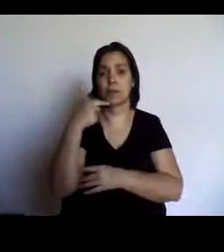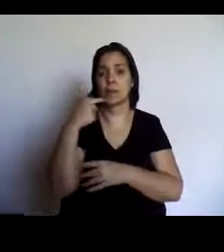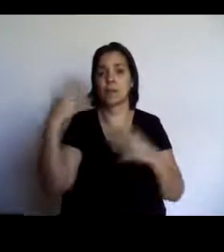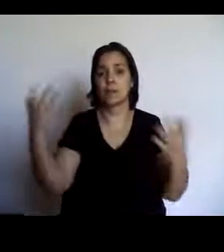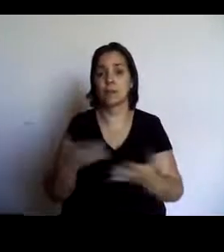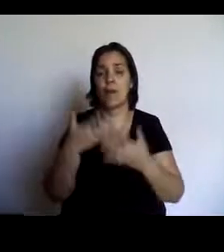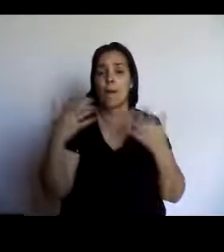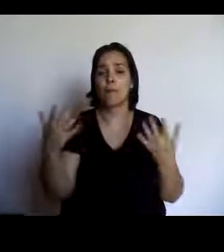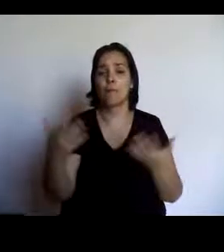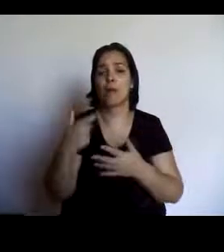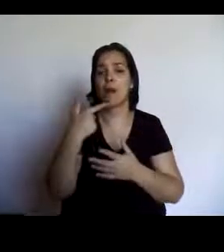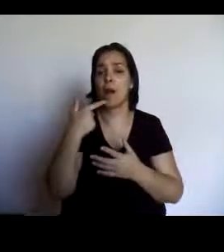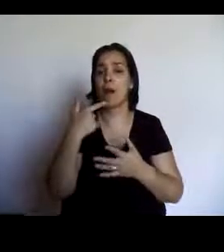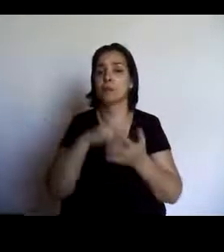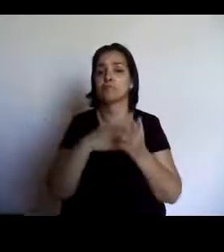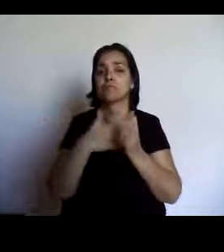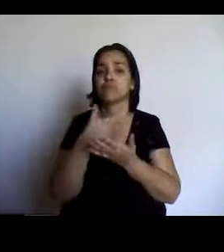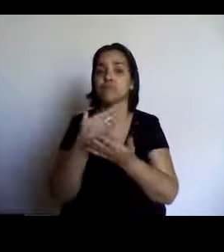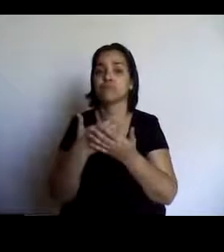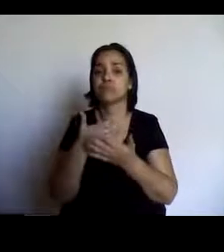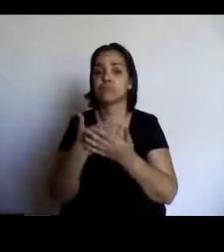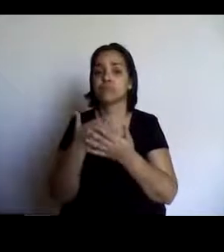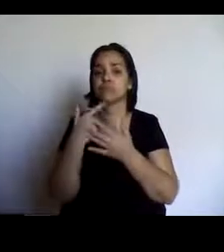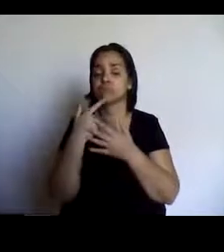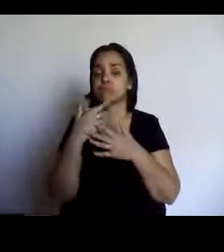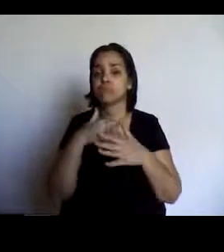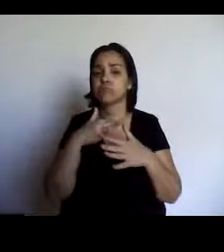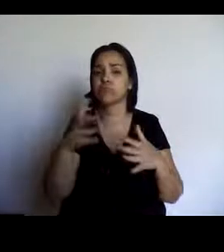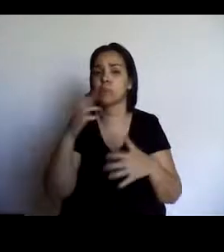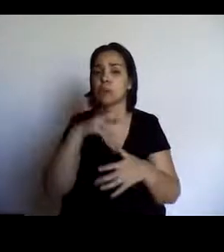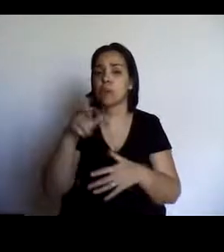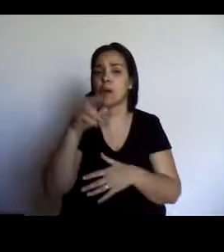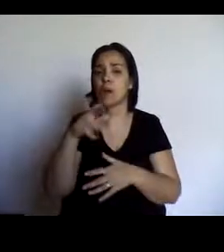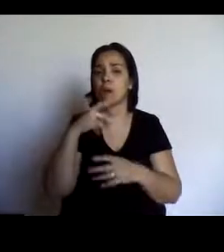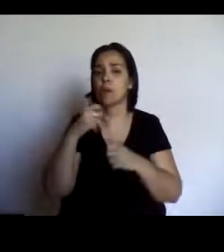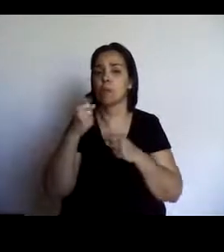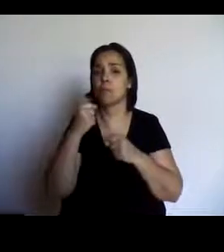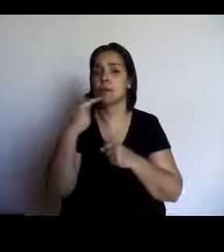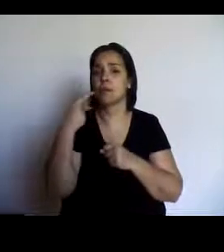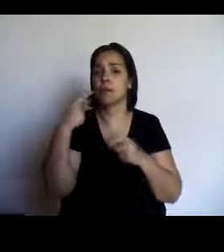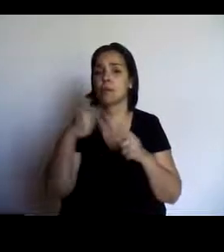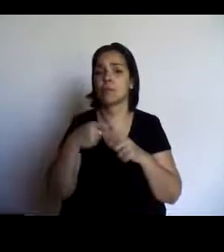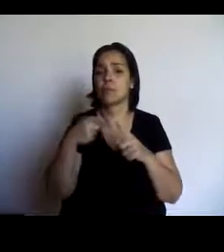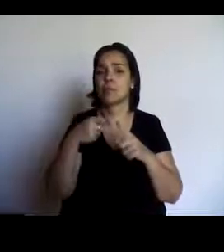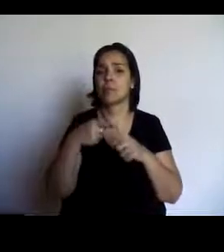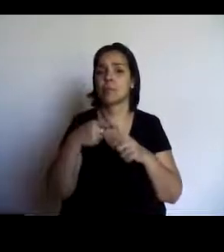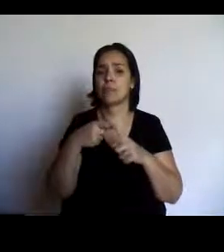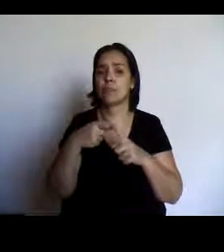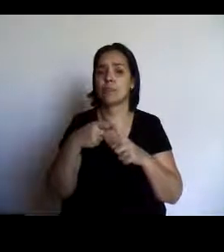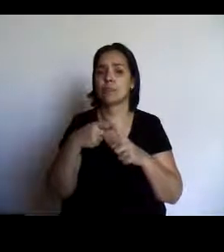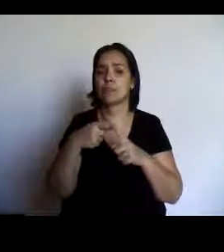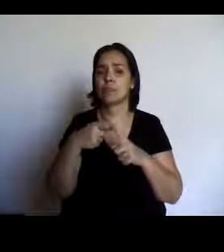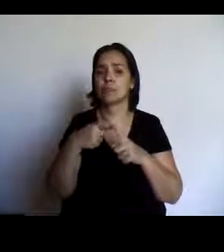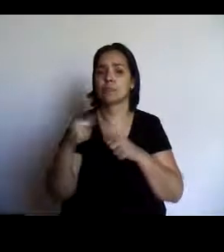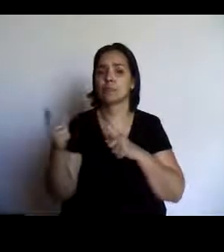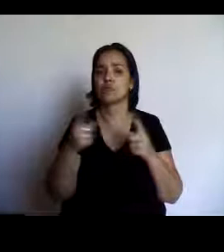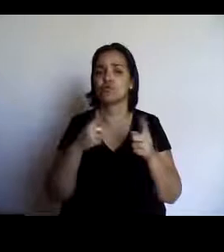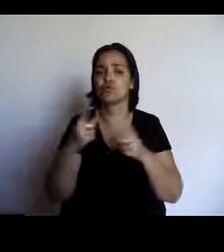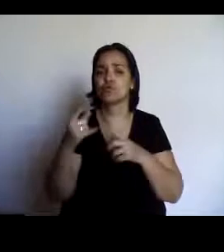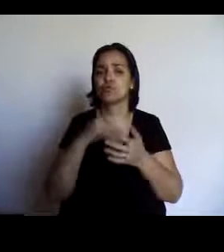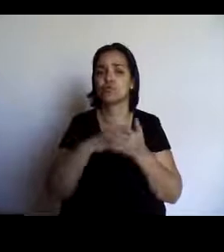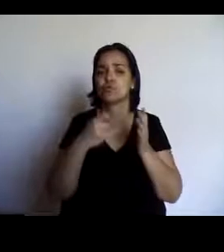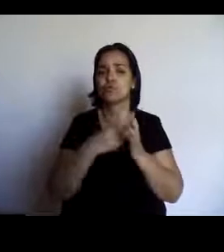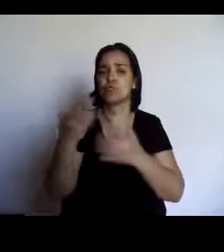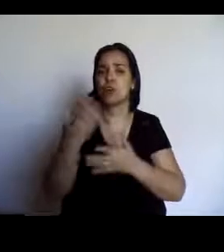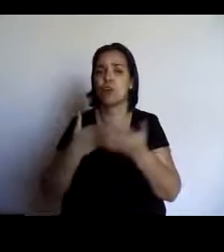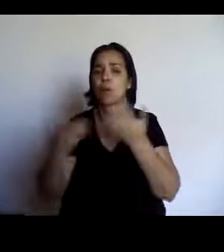ofreciéndoles herramientas para intensificar el enfoque de recursos y esfuerzos hacia una labor de intercambio y discusión de proyectos y temas relacionados